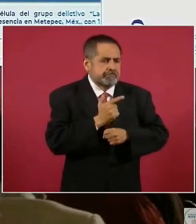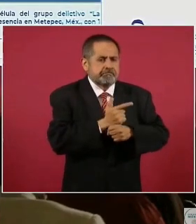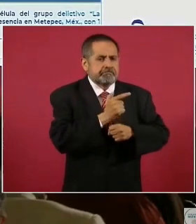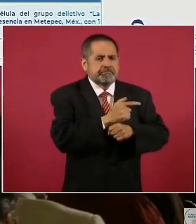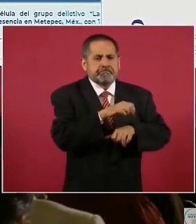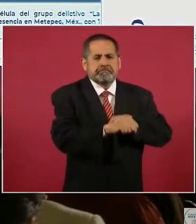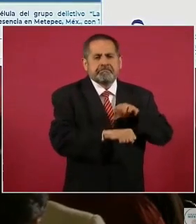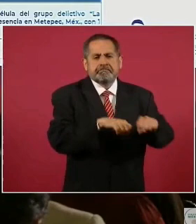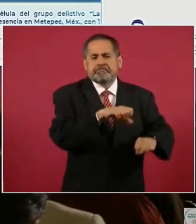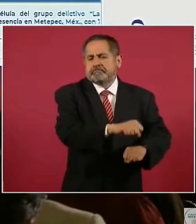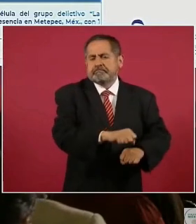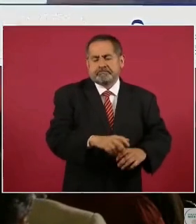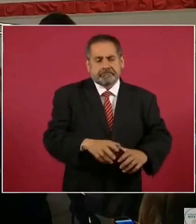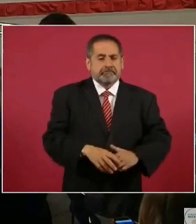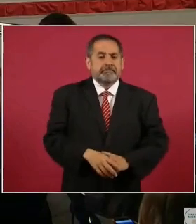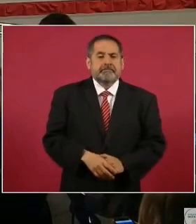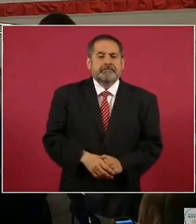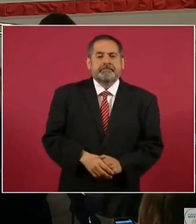favor